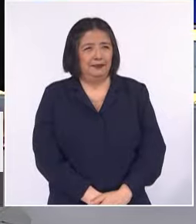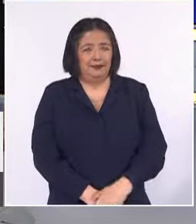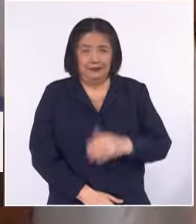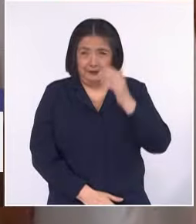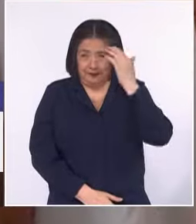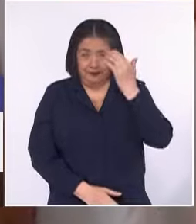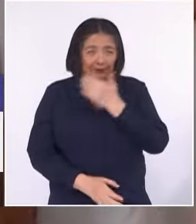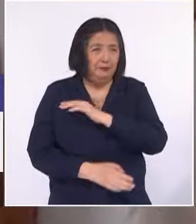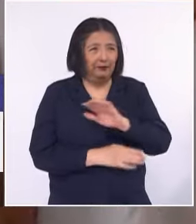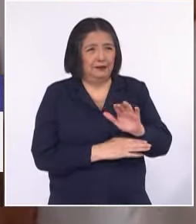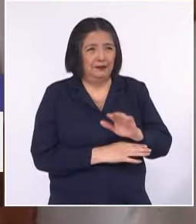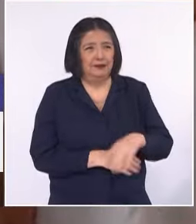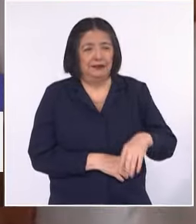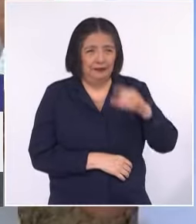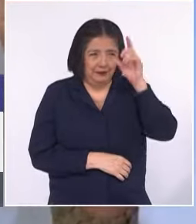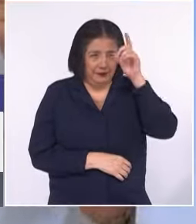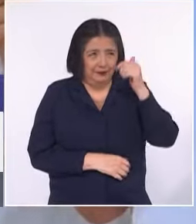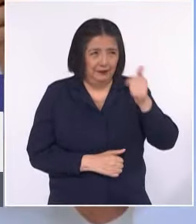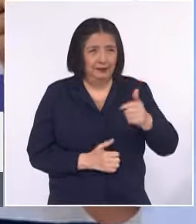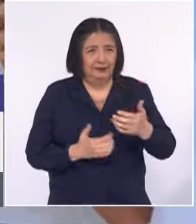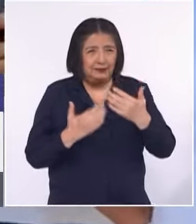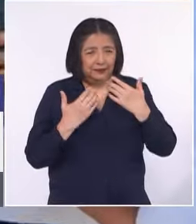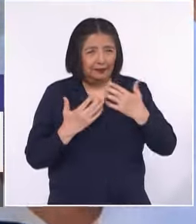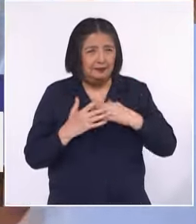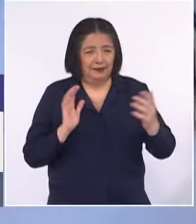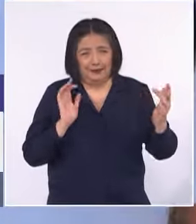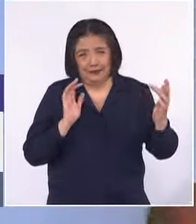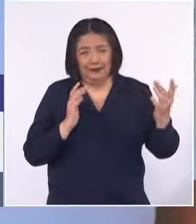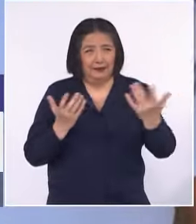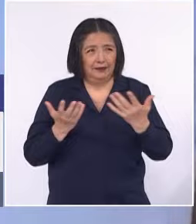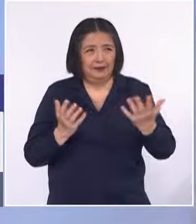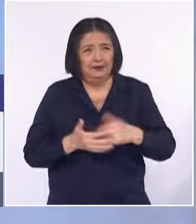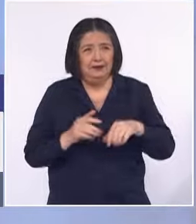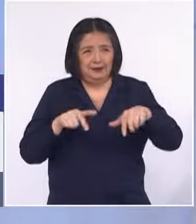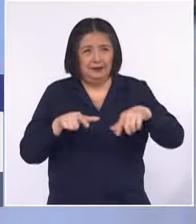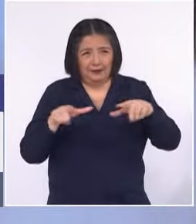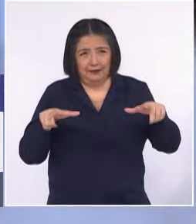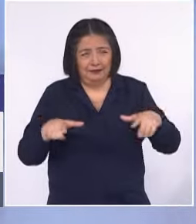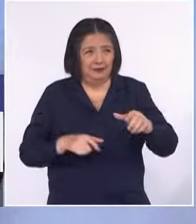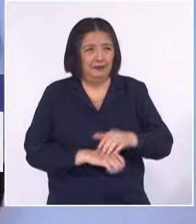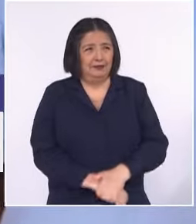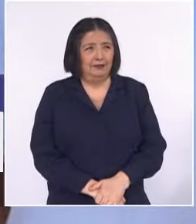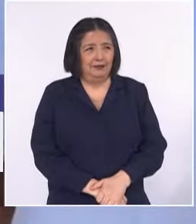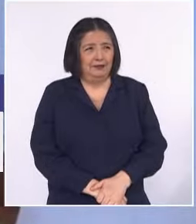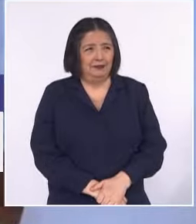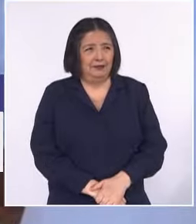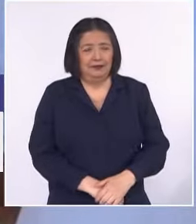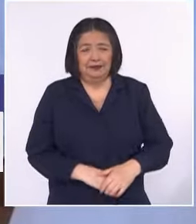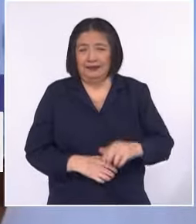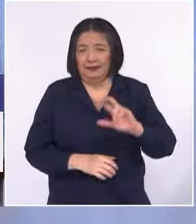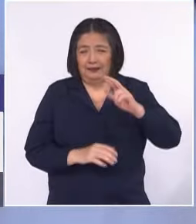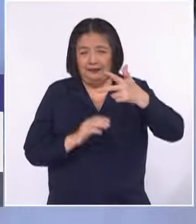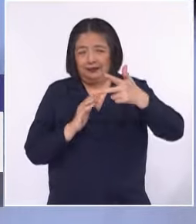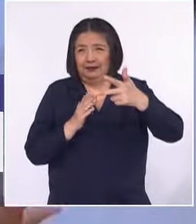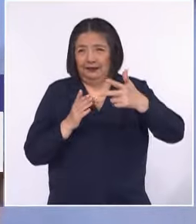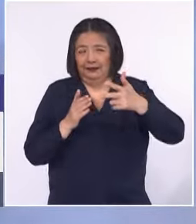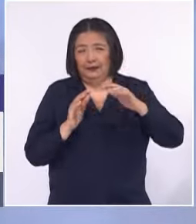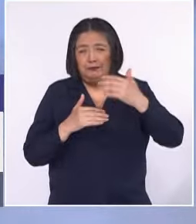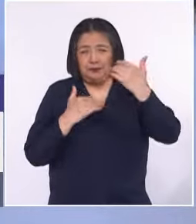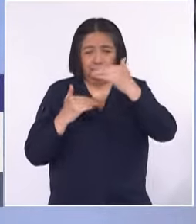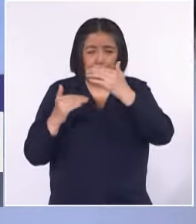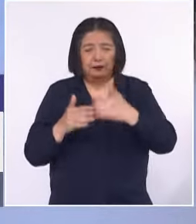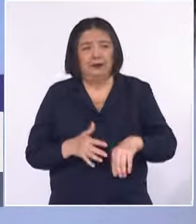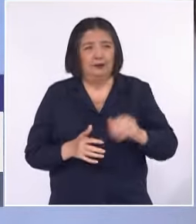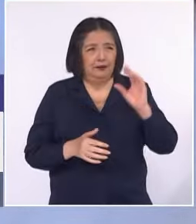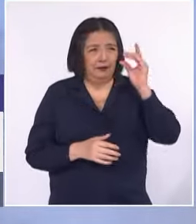Buenas tardes, Lorena. Muchas gracias por este enlace desde Caballococha, desde la triple frontera del Perú con Brasil y